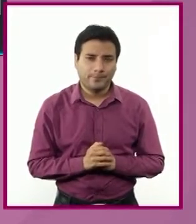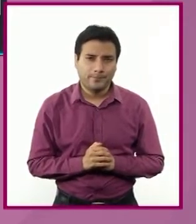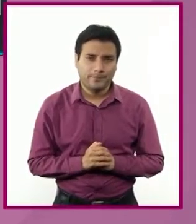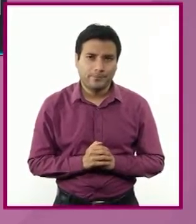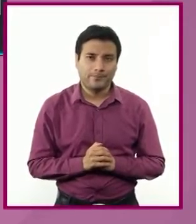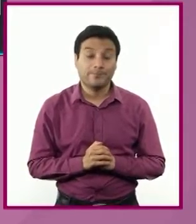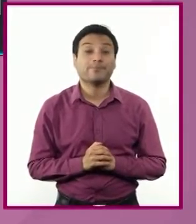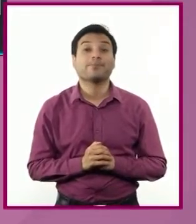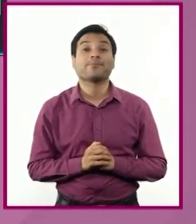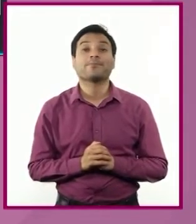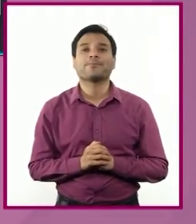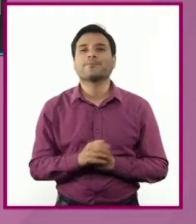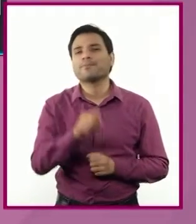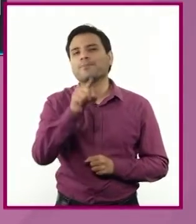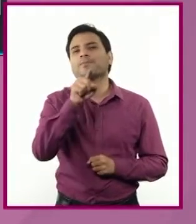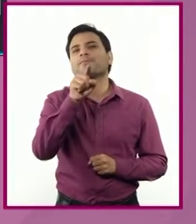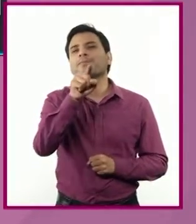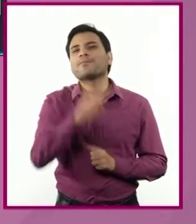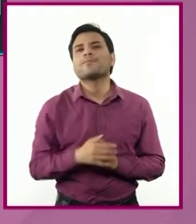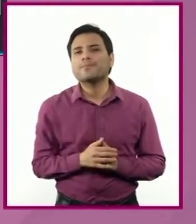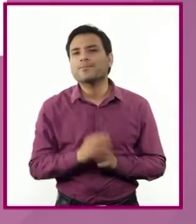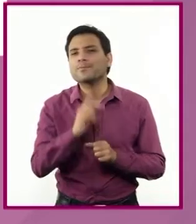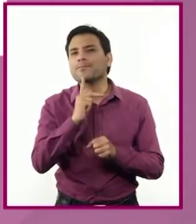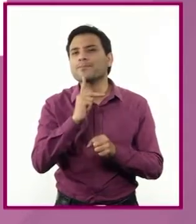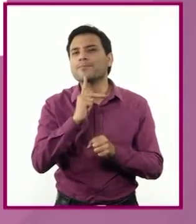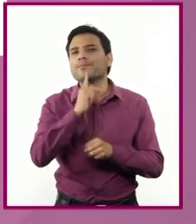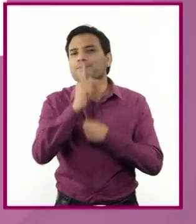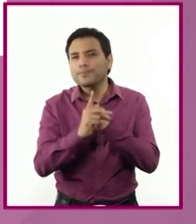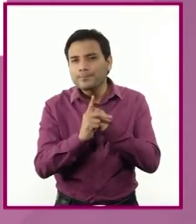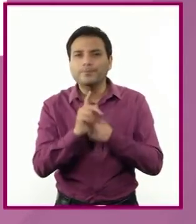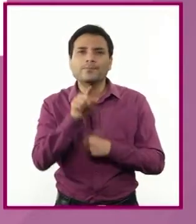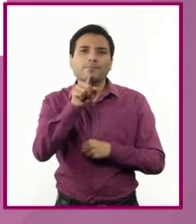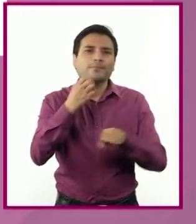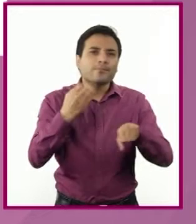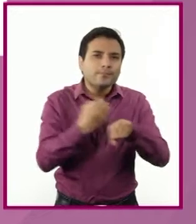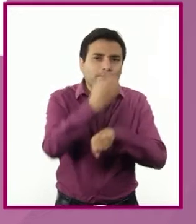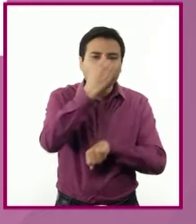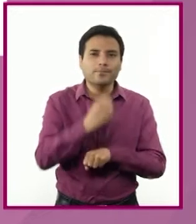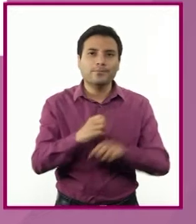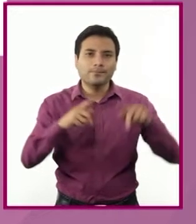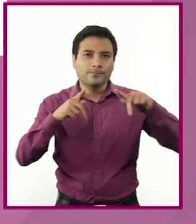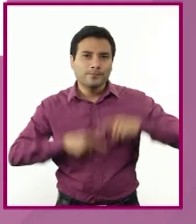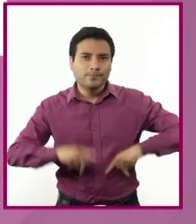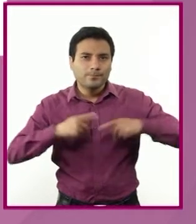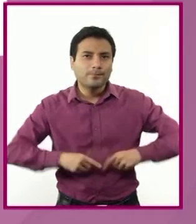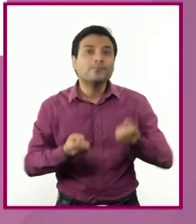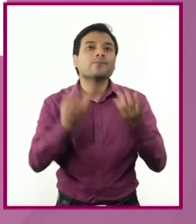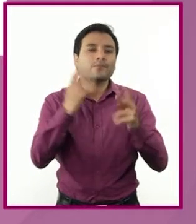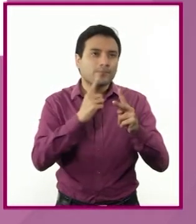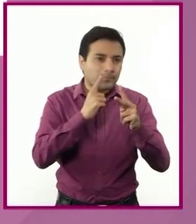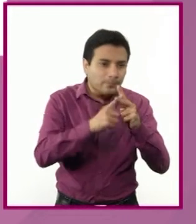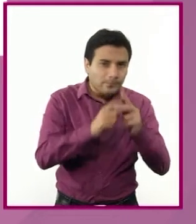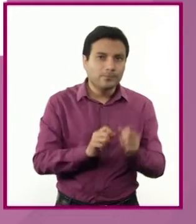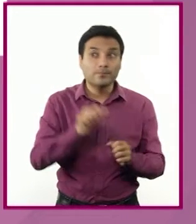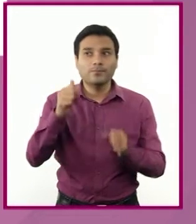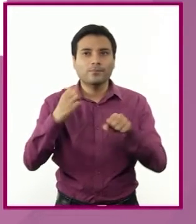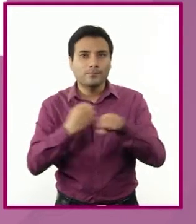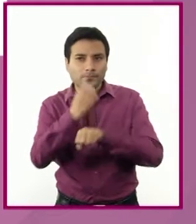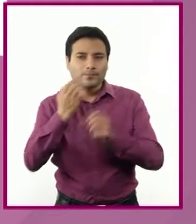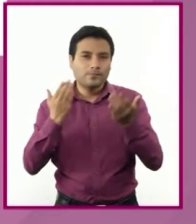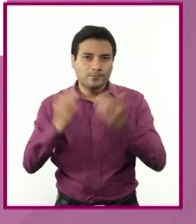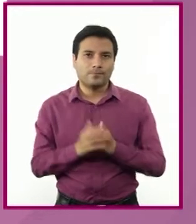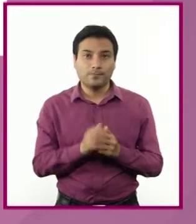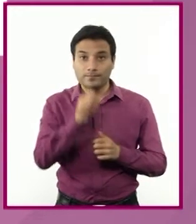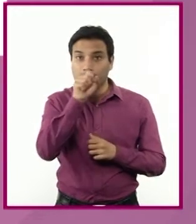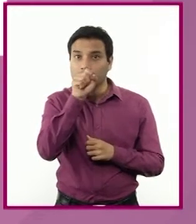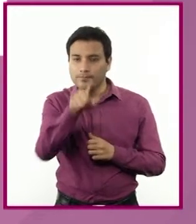Los invito a calcular la densidad de población de su entidad y a compararla con la de otros estados. Sí, además podrán